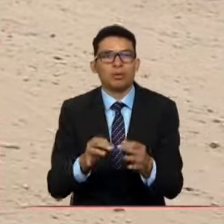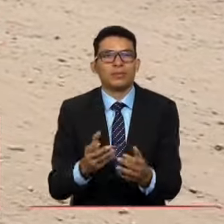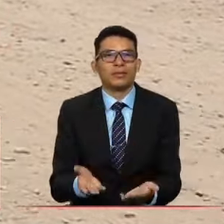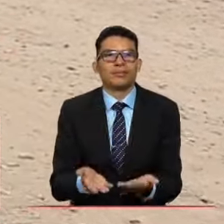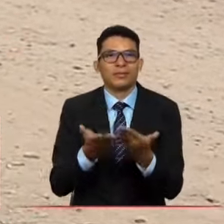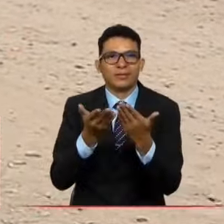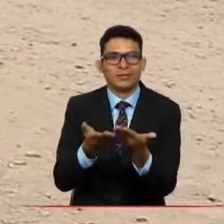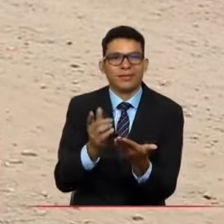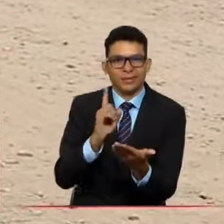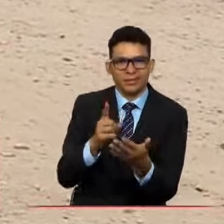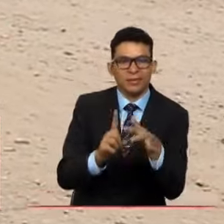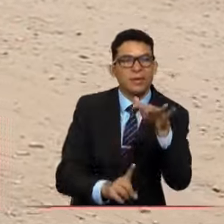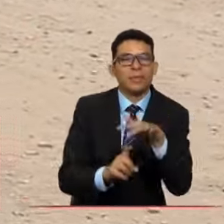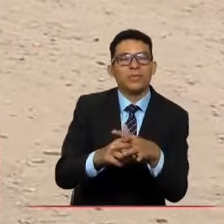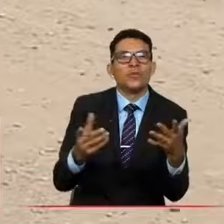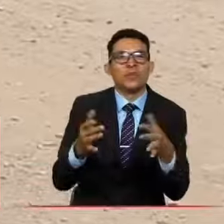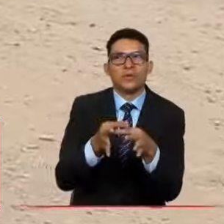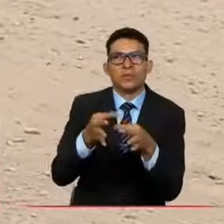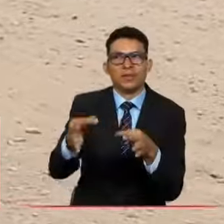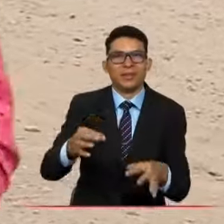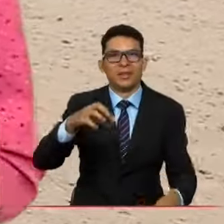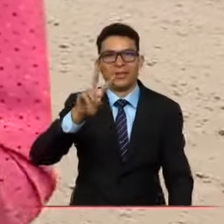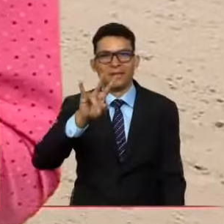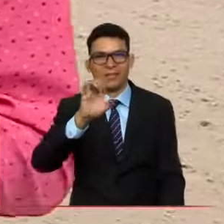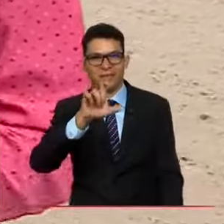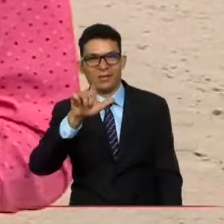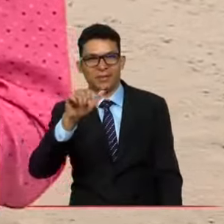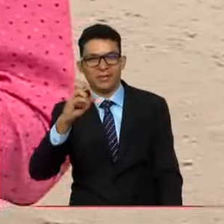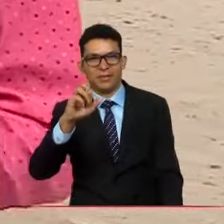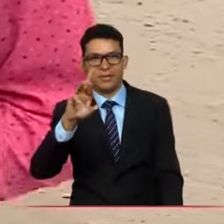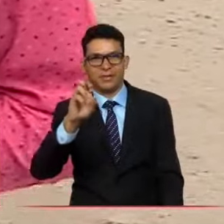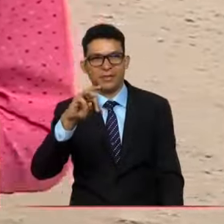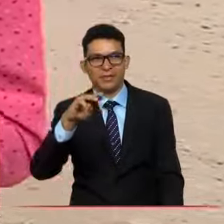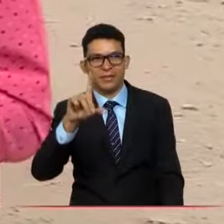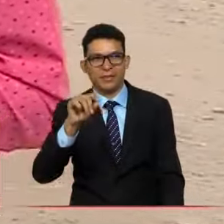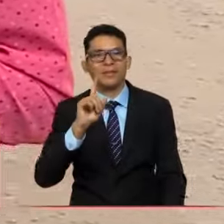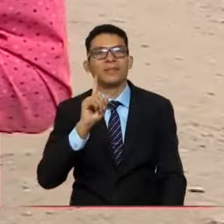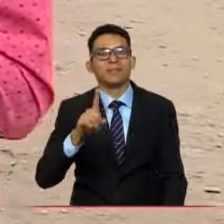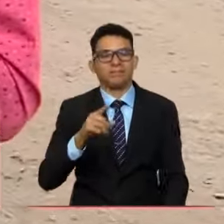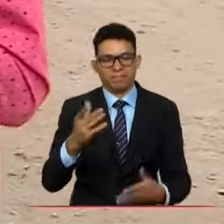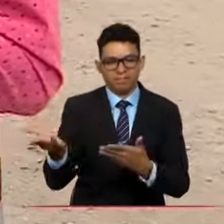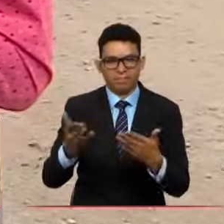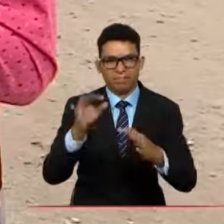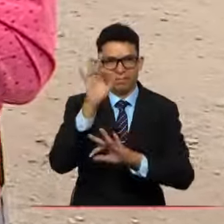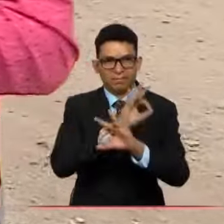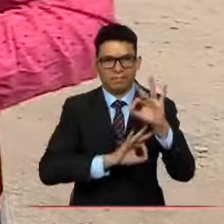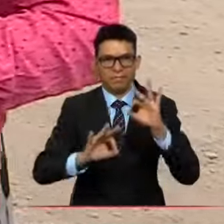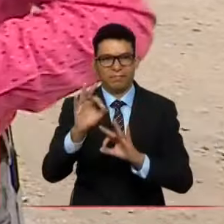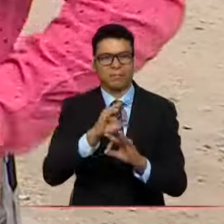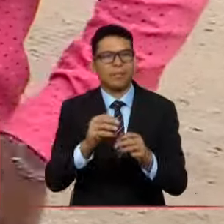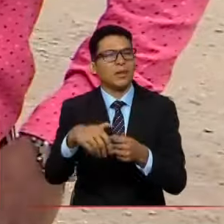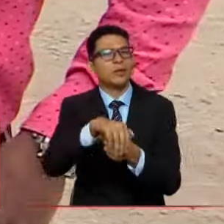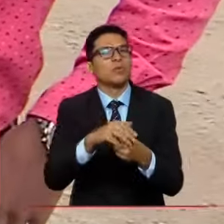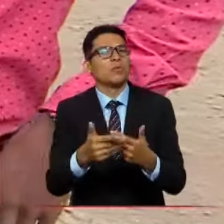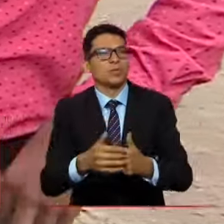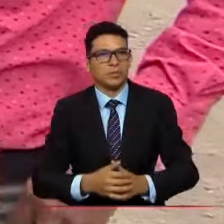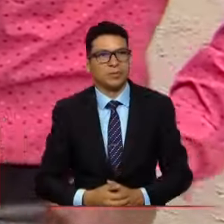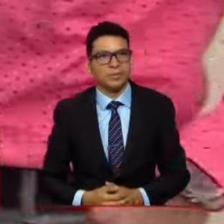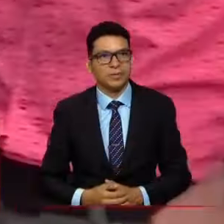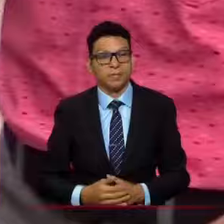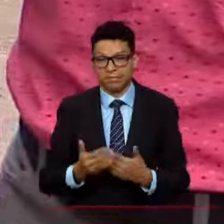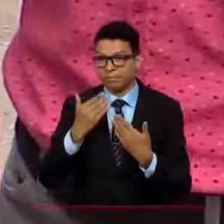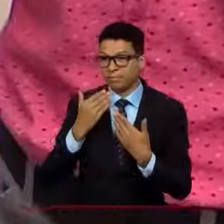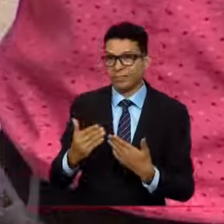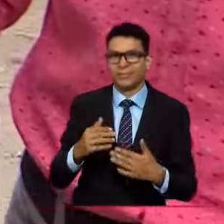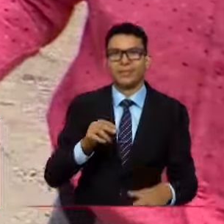presidenta de la JAC del corregimiento de Villa Carmelo. ¿Cómo está? Buenos días, bienvenida a Telepacífico Noticias. ¿Cómo es esa situación? Muchas gracias, David.